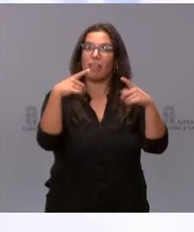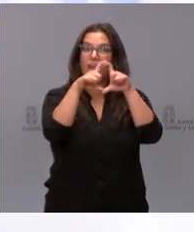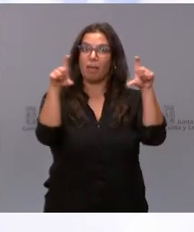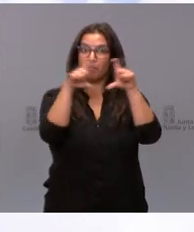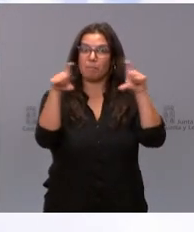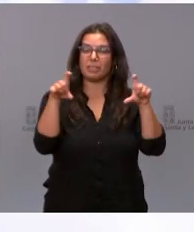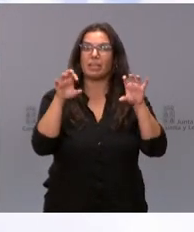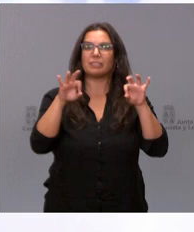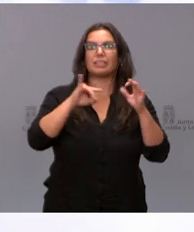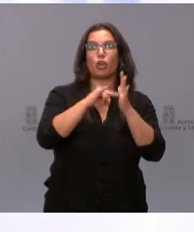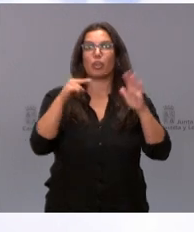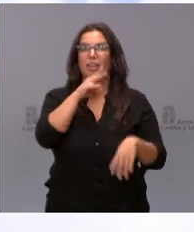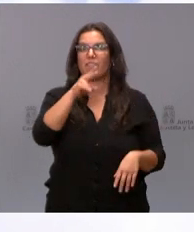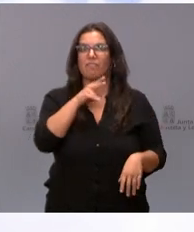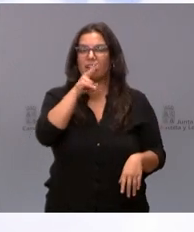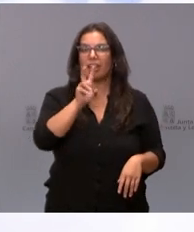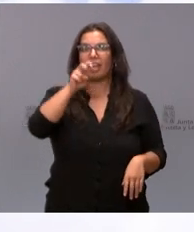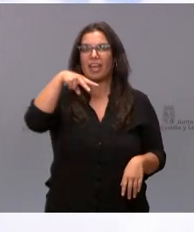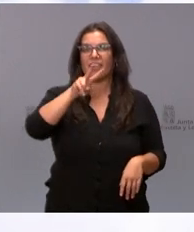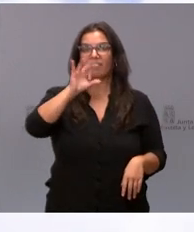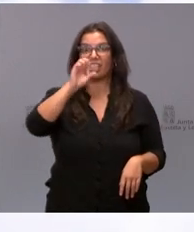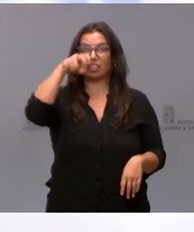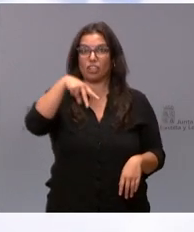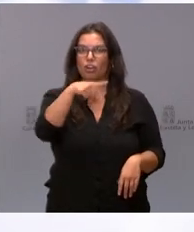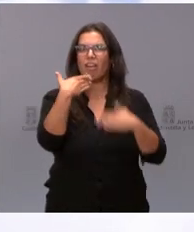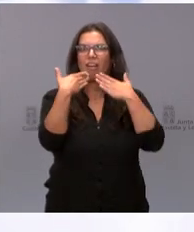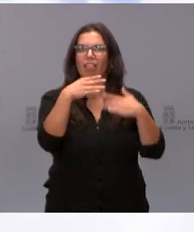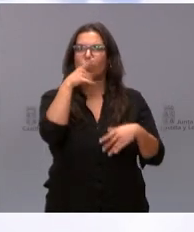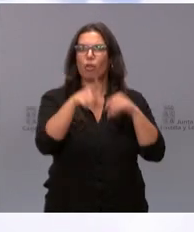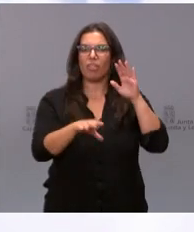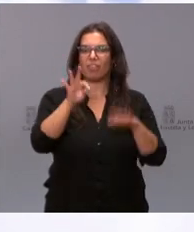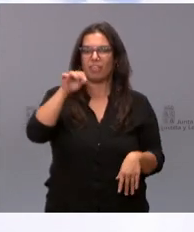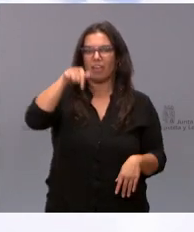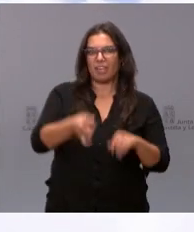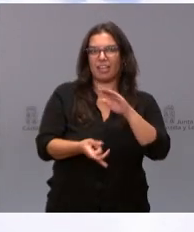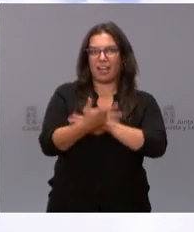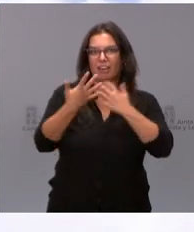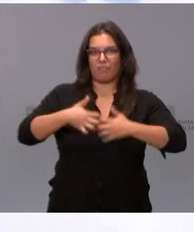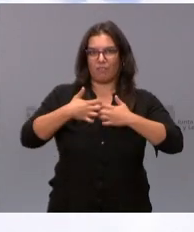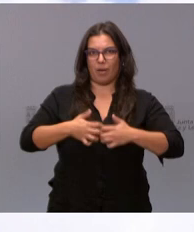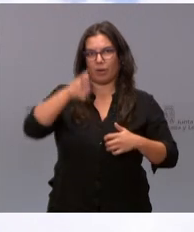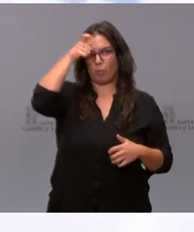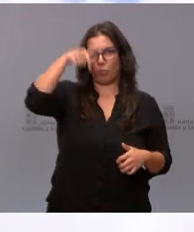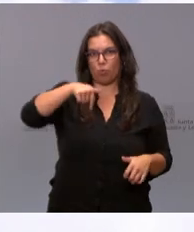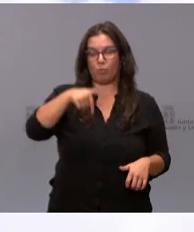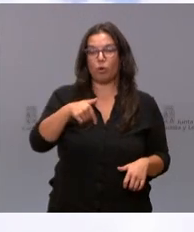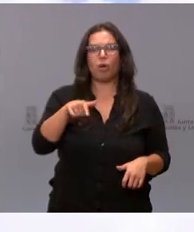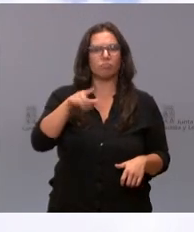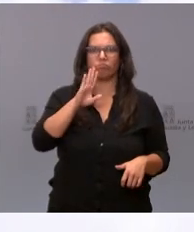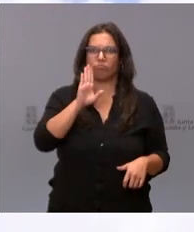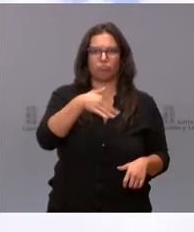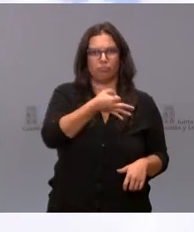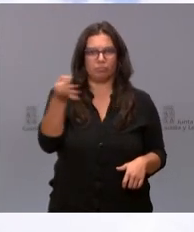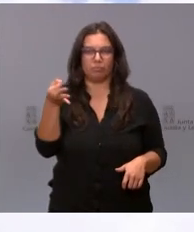tecnología verde en visión su decisión de instalarse aquí en las navas del marqués es un acierto lo